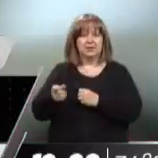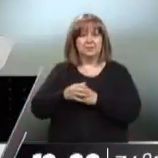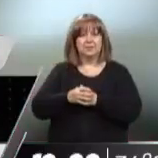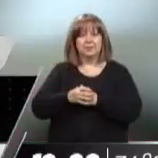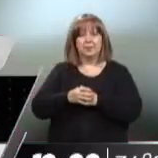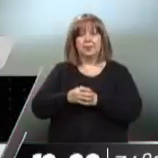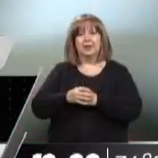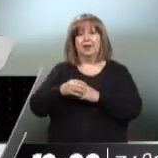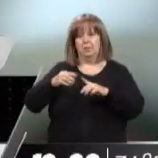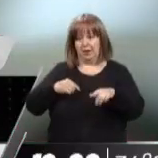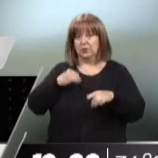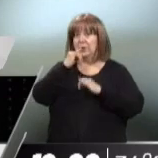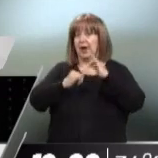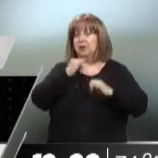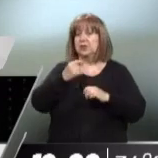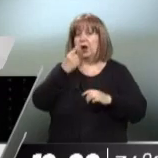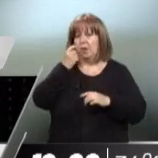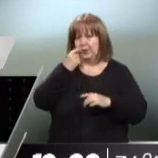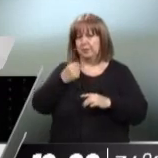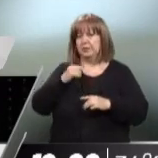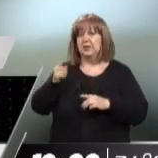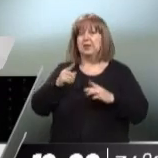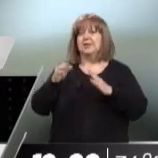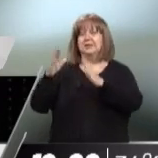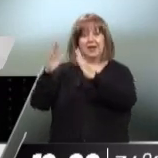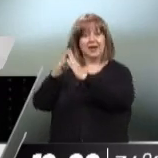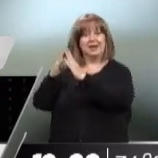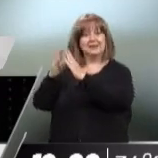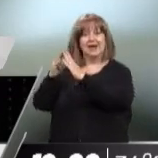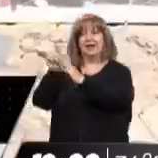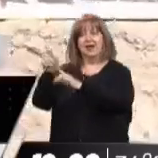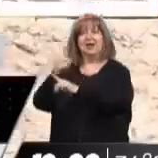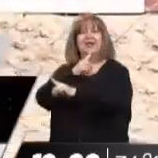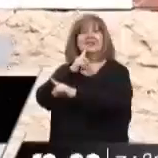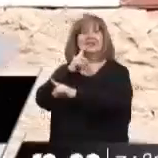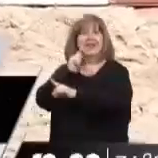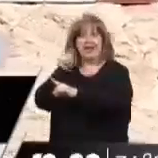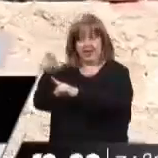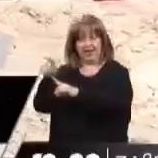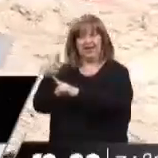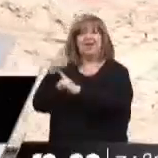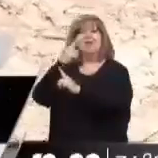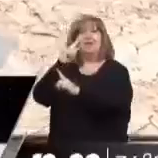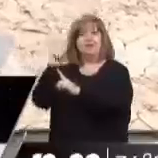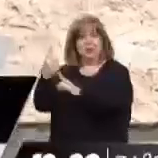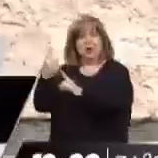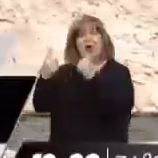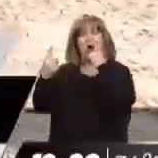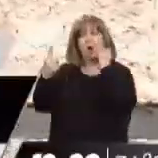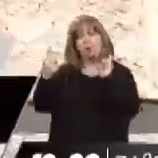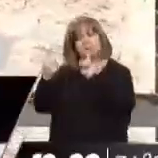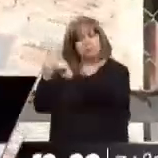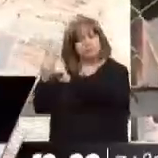Bueno, en esta casa vive una tía de él. Es una tía que vive sola. ¿Y él vivía cada cuánto? ¿Hace cuánto tiempo duerme y habita